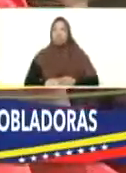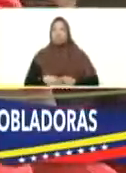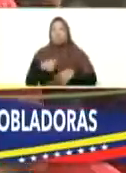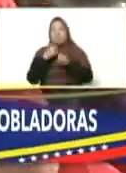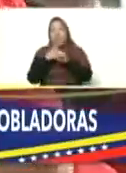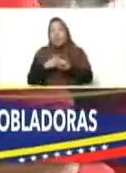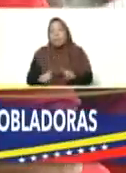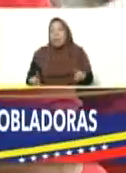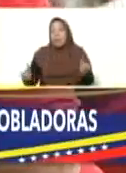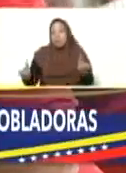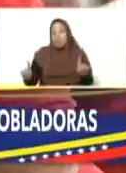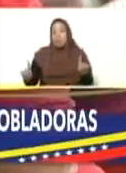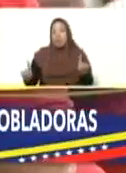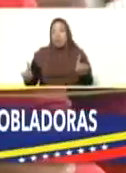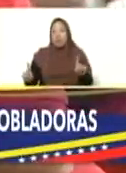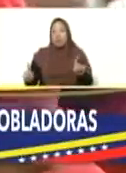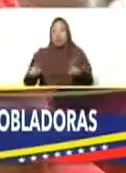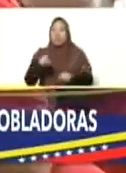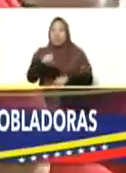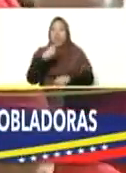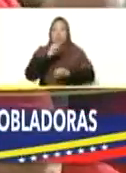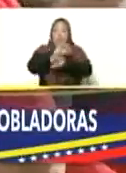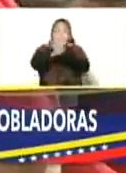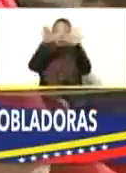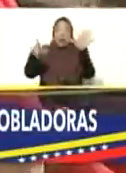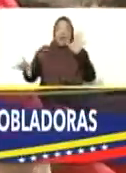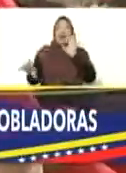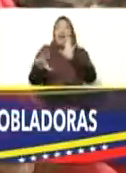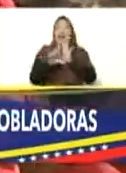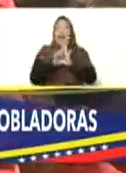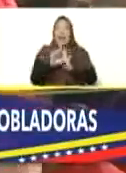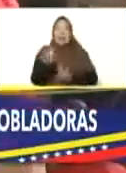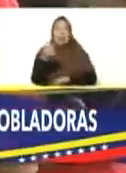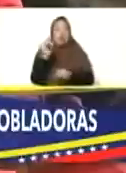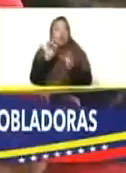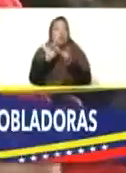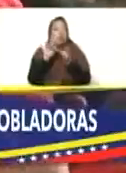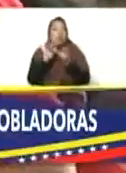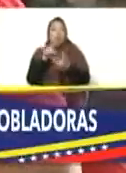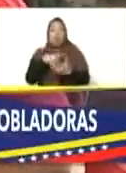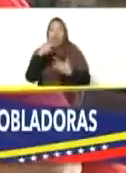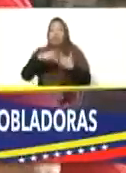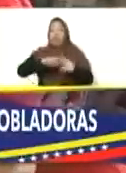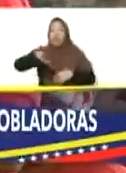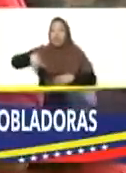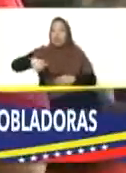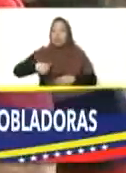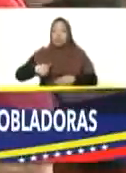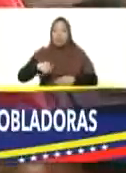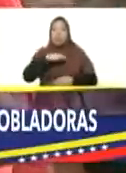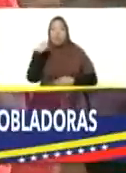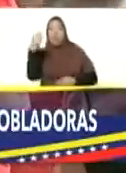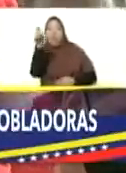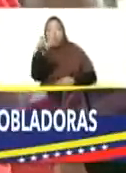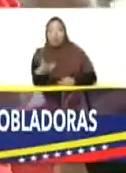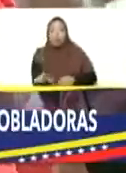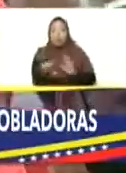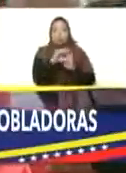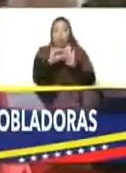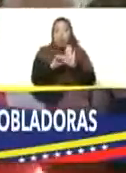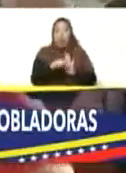nosotros se lo dijimos bien claro la ley no las tocan por encima de nuestro cadáver partir del